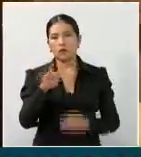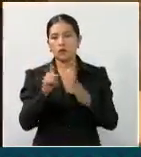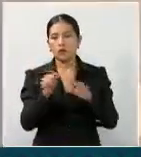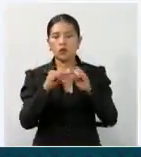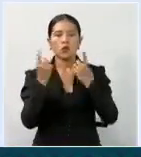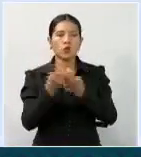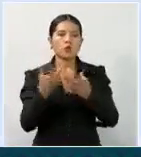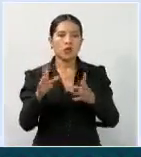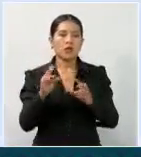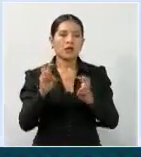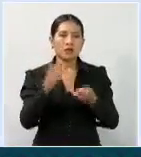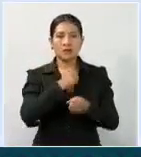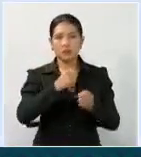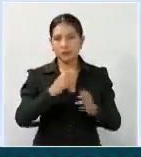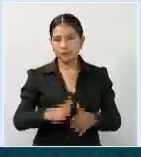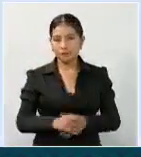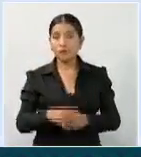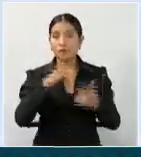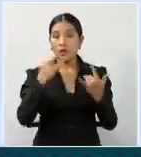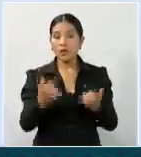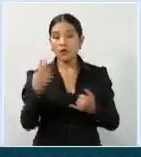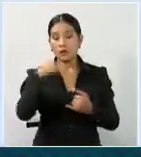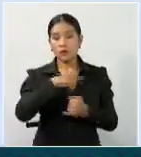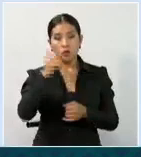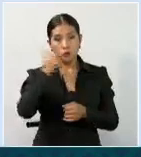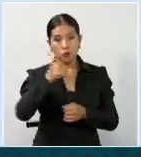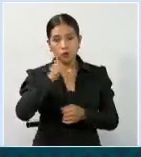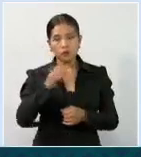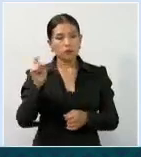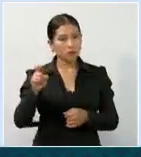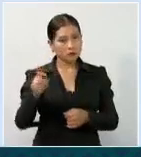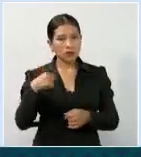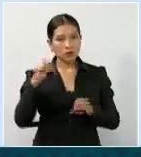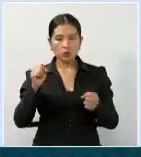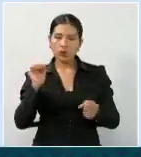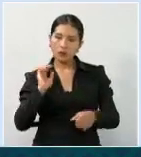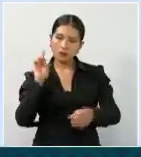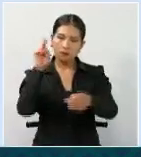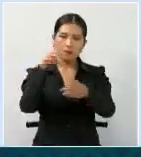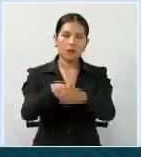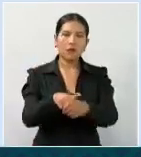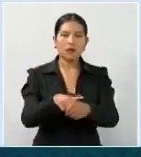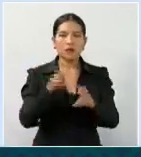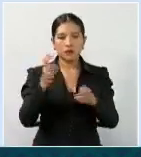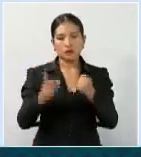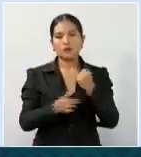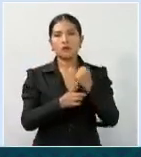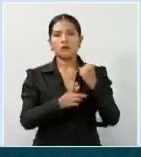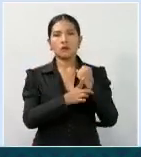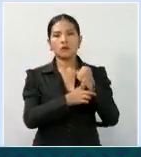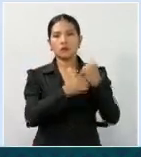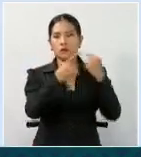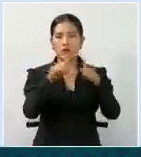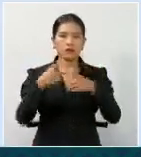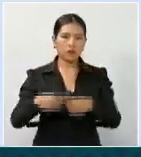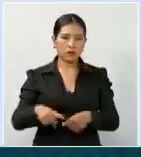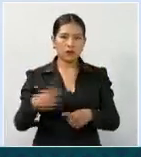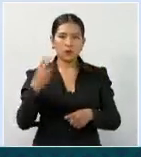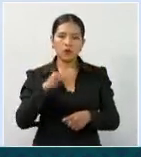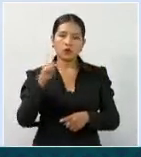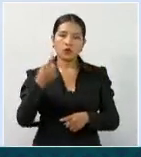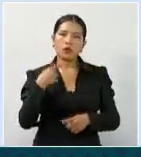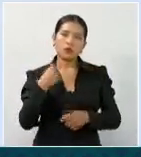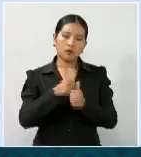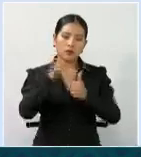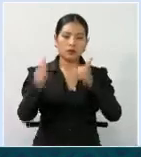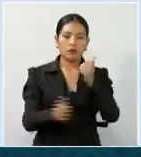Senadores. Que realmente nosotros también como mujeres necesitamos ocupar esos espacios. Nosotros no solamente vamos a nos van a